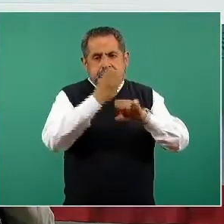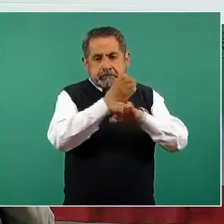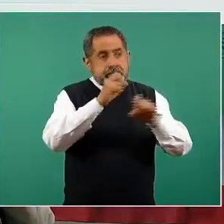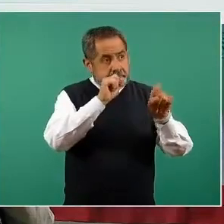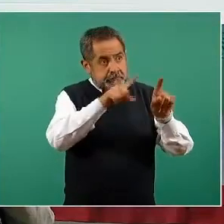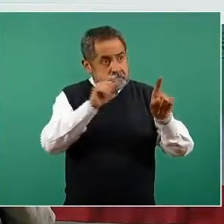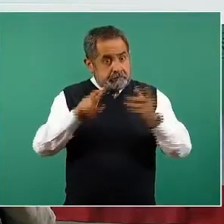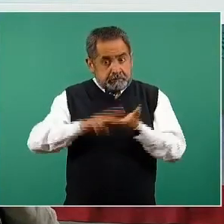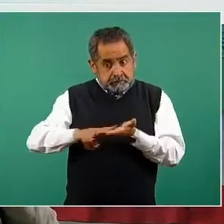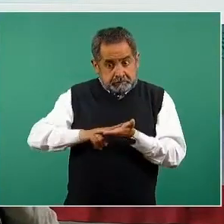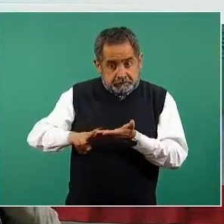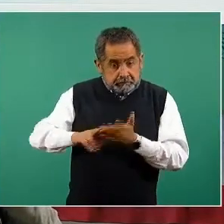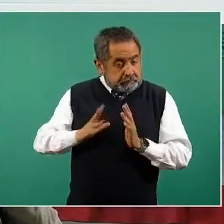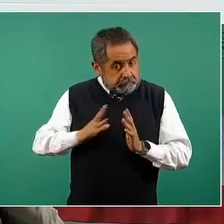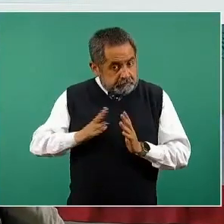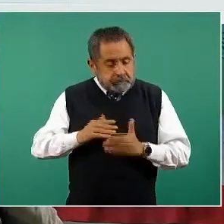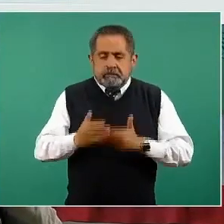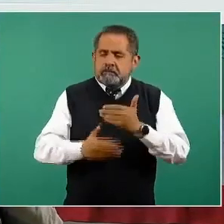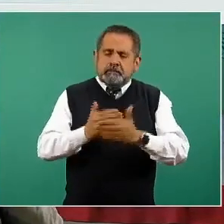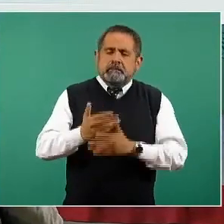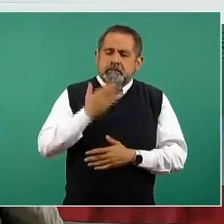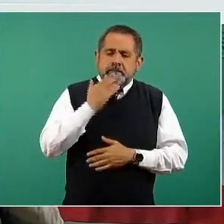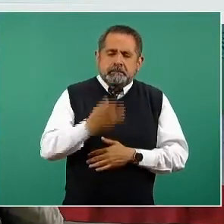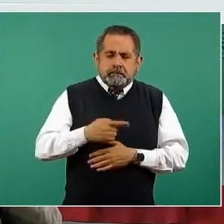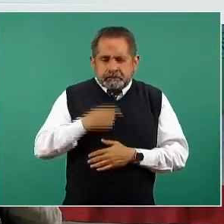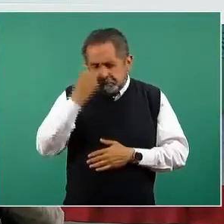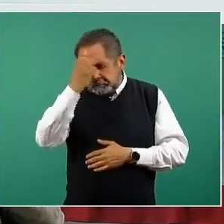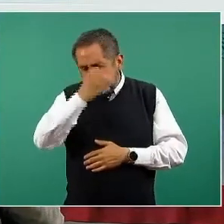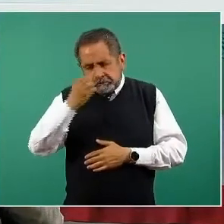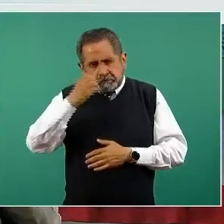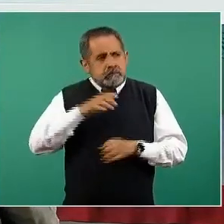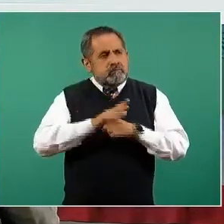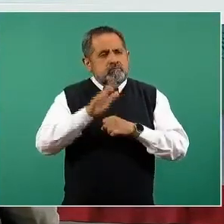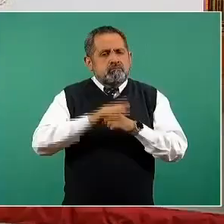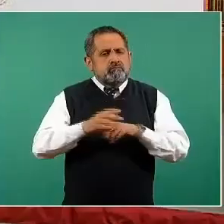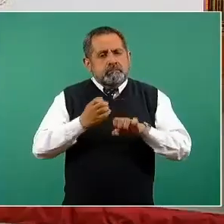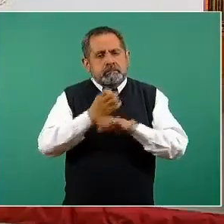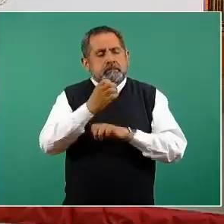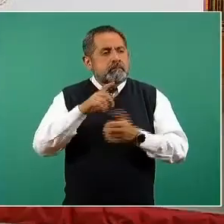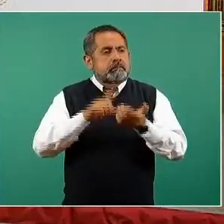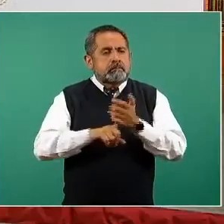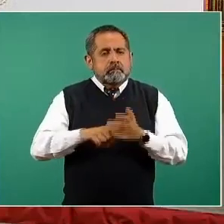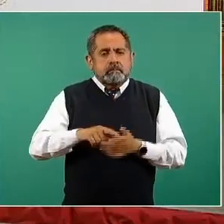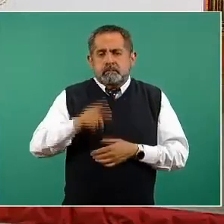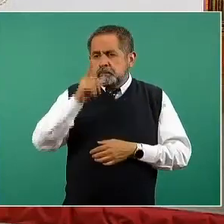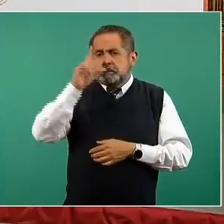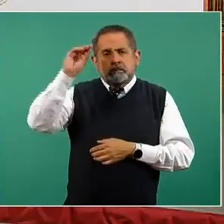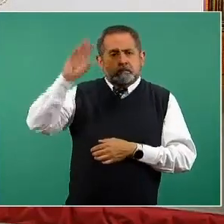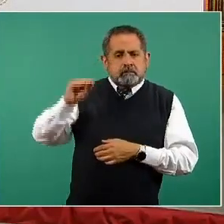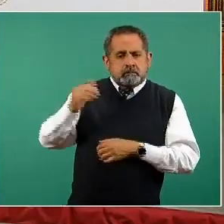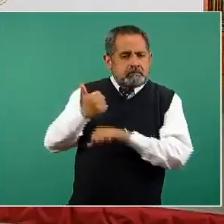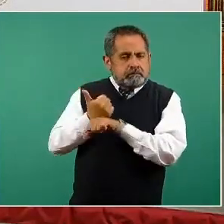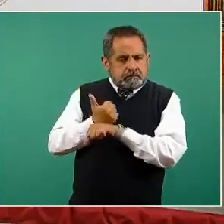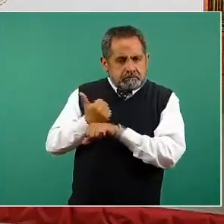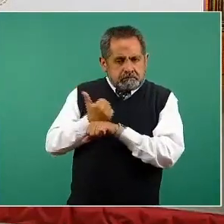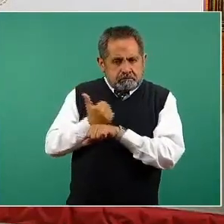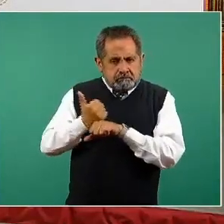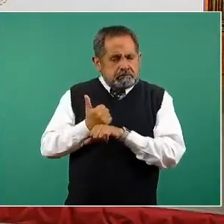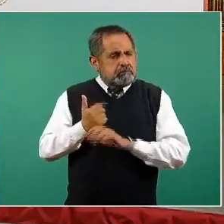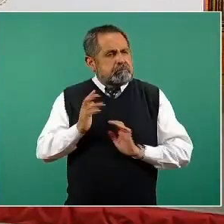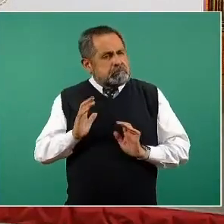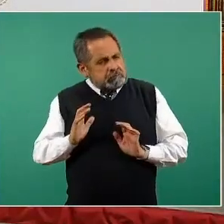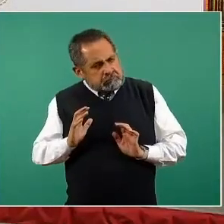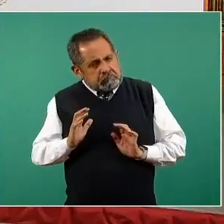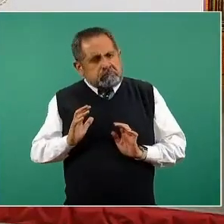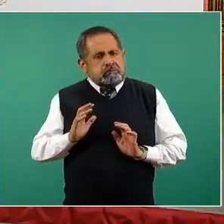verde y lógicamente revisando con entidades que tienen semáforo amarillo, pero que se encuentran en niveles,